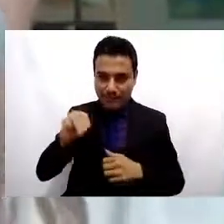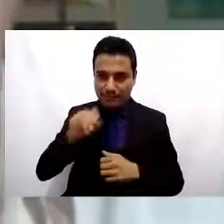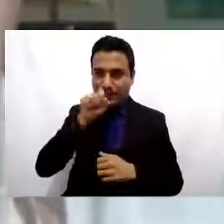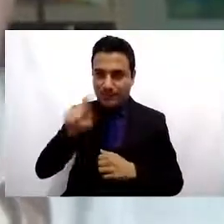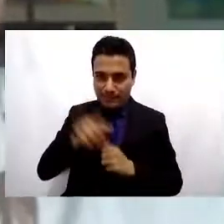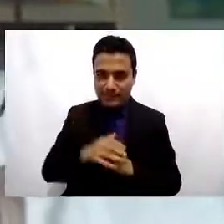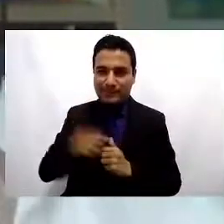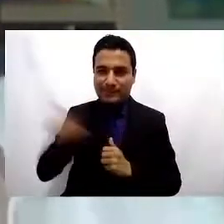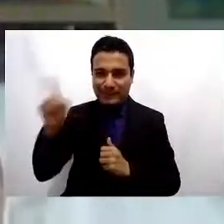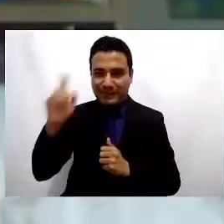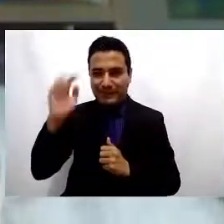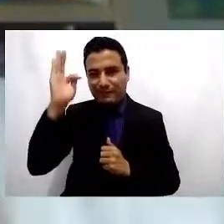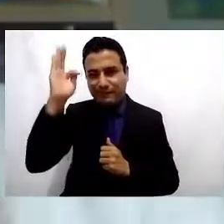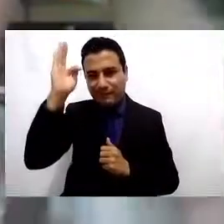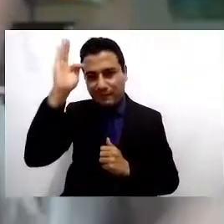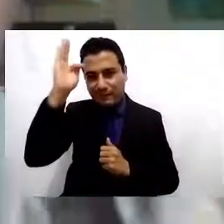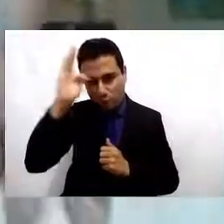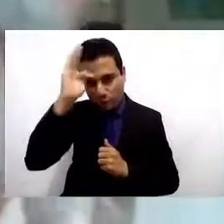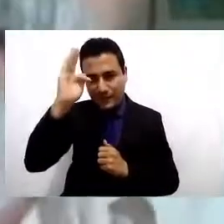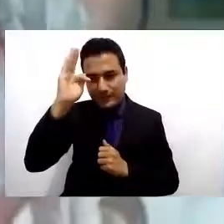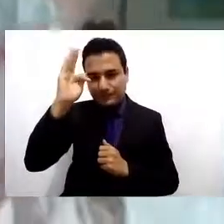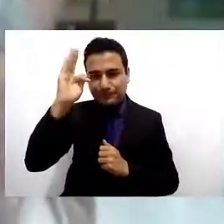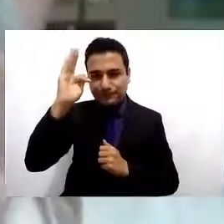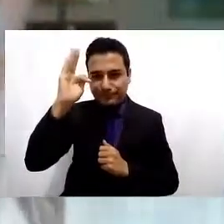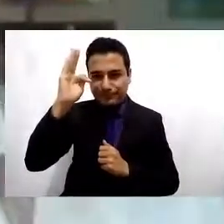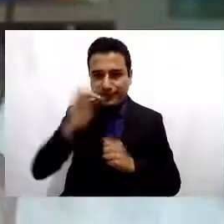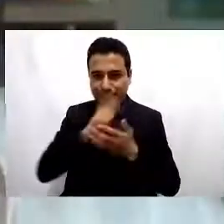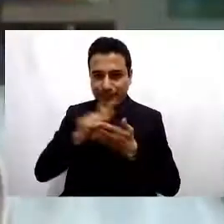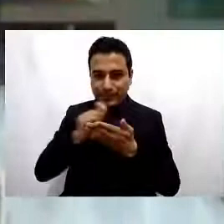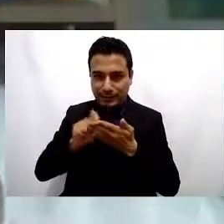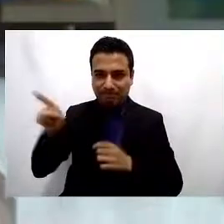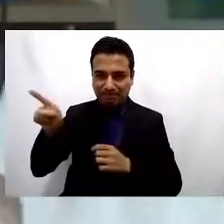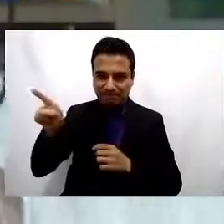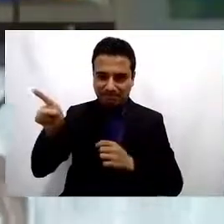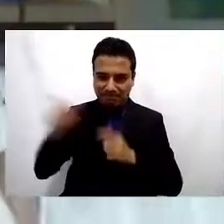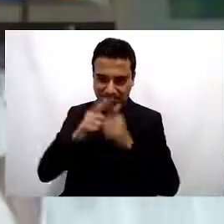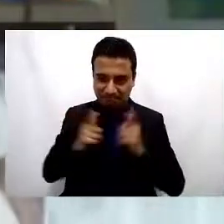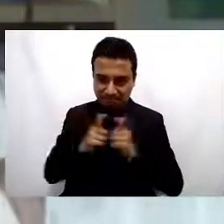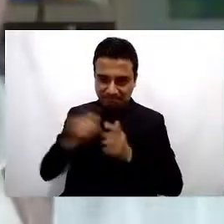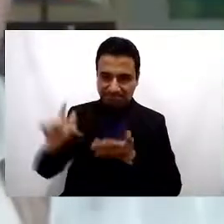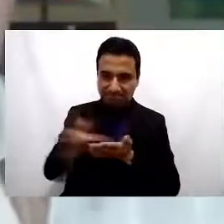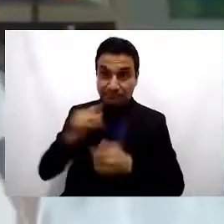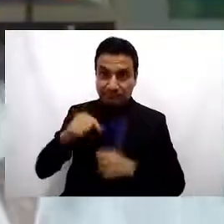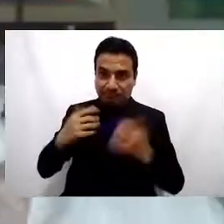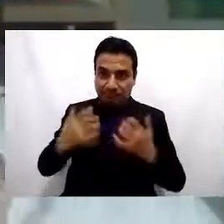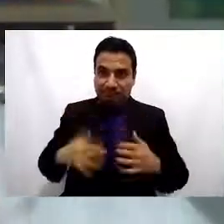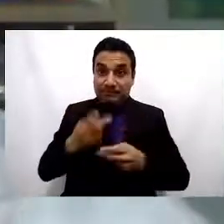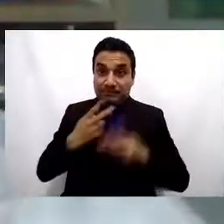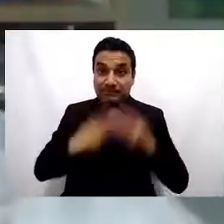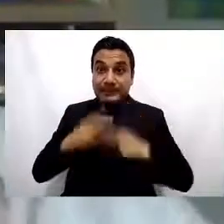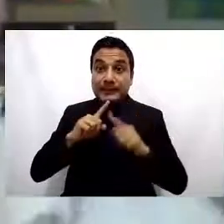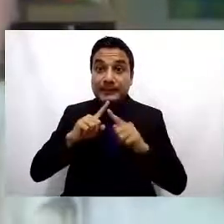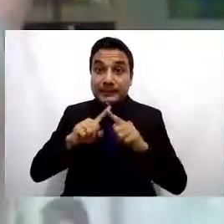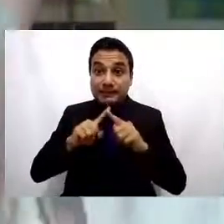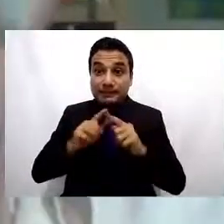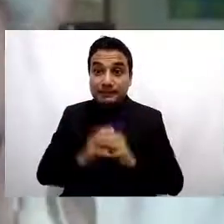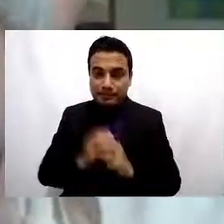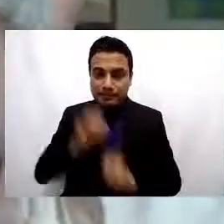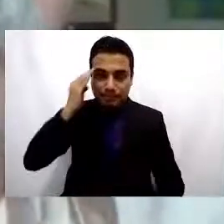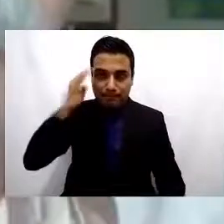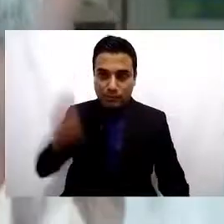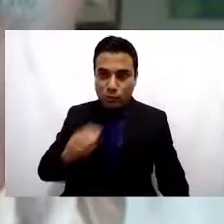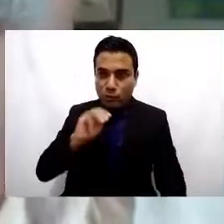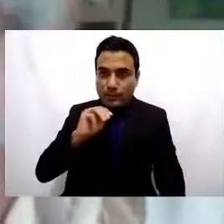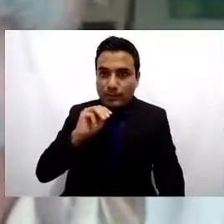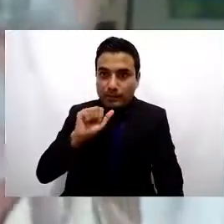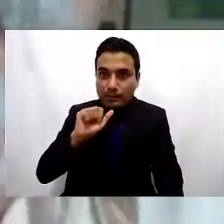de Filosofía y Letras. La verdad que es un gran acontecimiento para este diplomado la presencia hoy del maestro